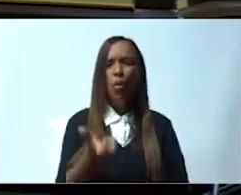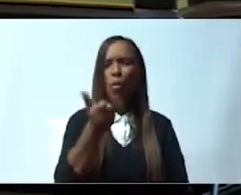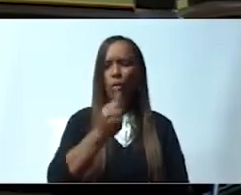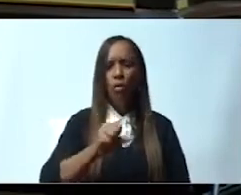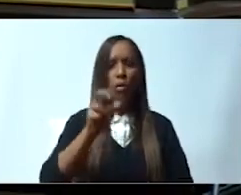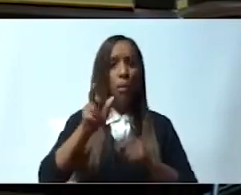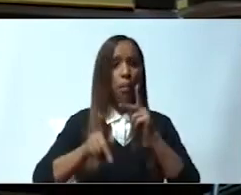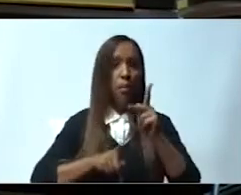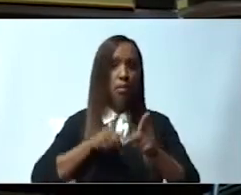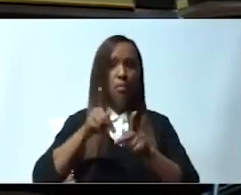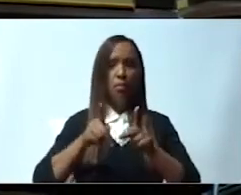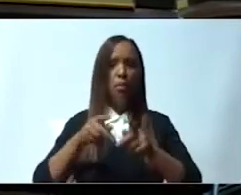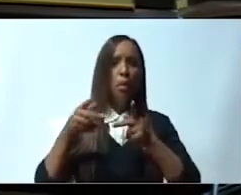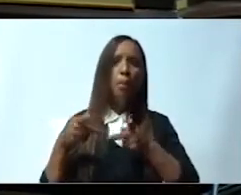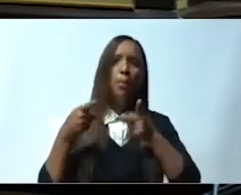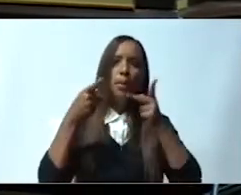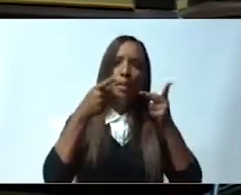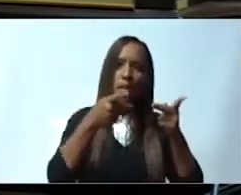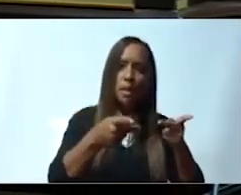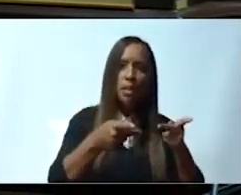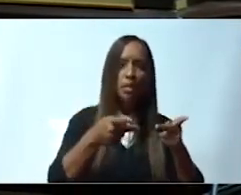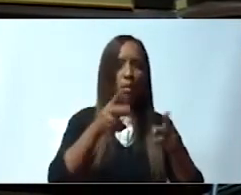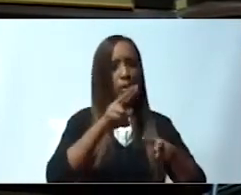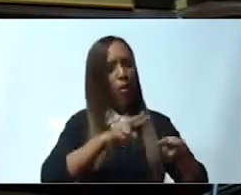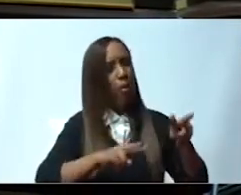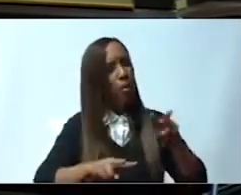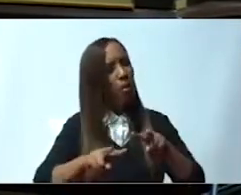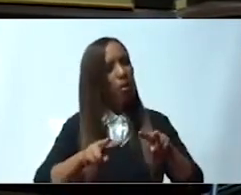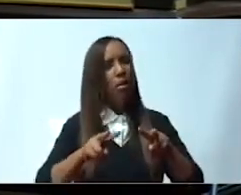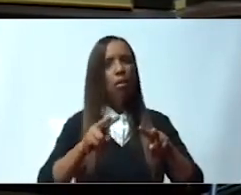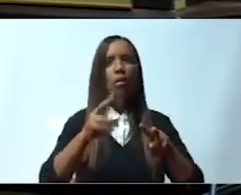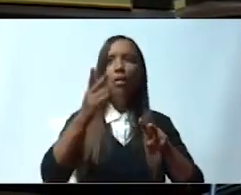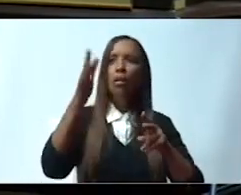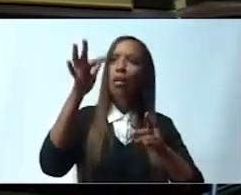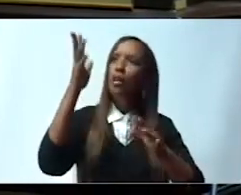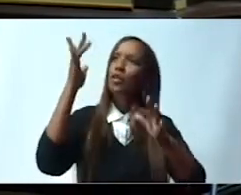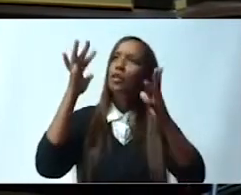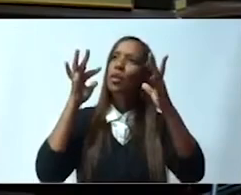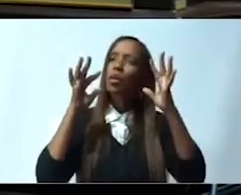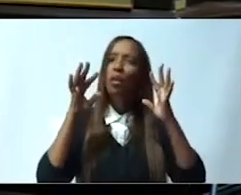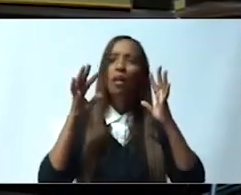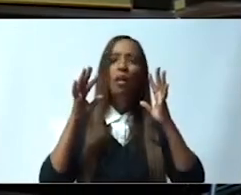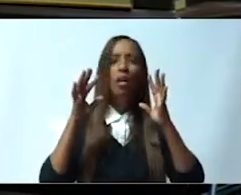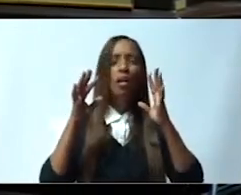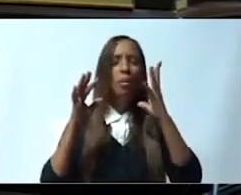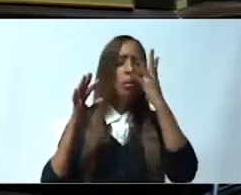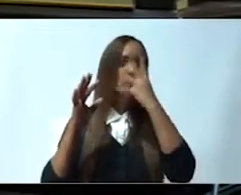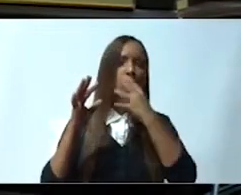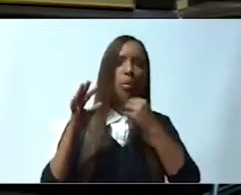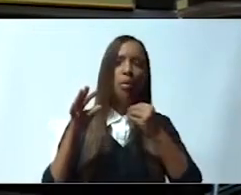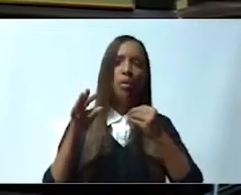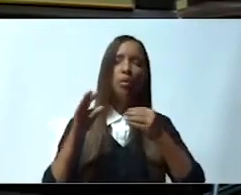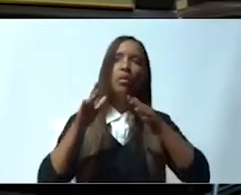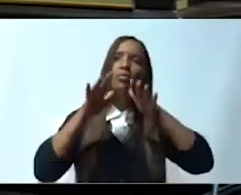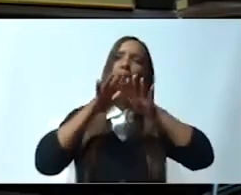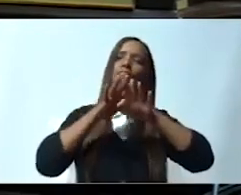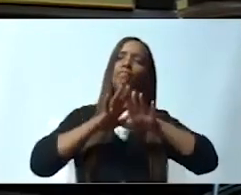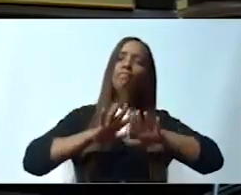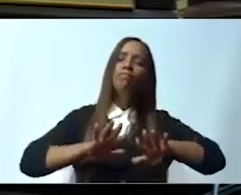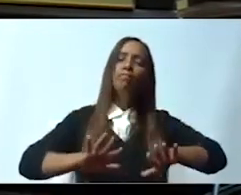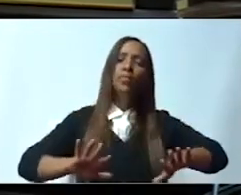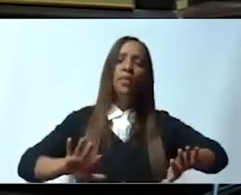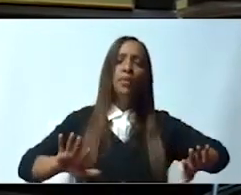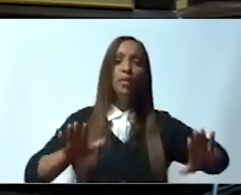que muchos nosotros estamos buscando en nuestros barrios, que es tranquilidad y paz. En ese sentido,